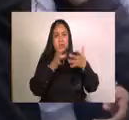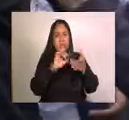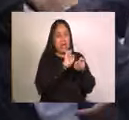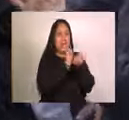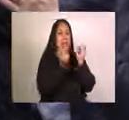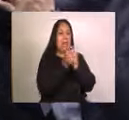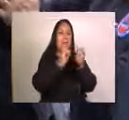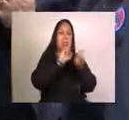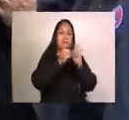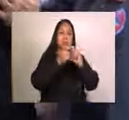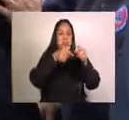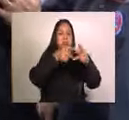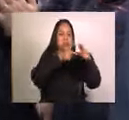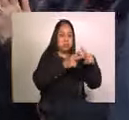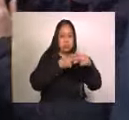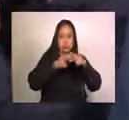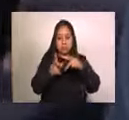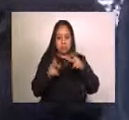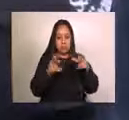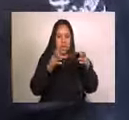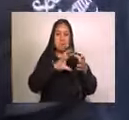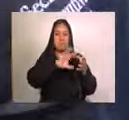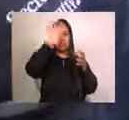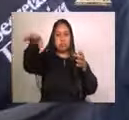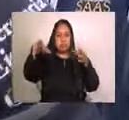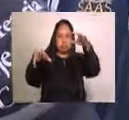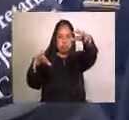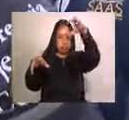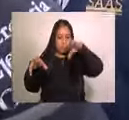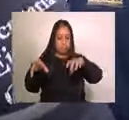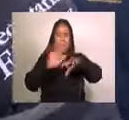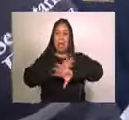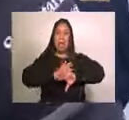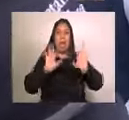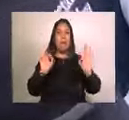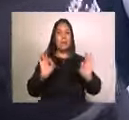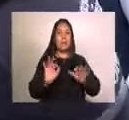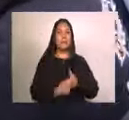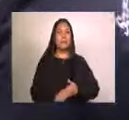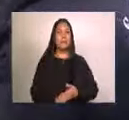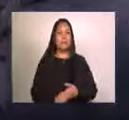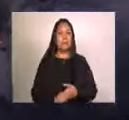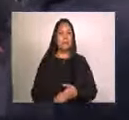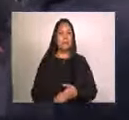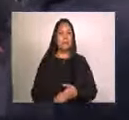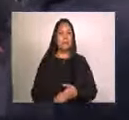problema. Que la tenemos, la tubería ya en su lugar. ¿Podrían ustedes hablar de allá para acá para que lo